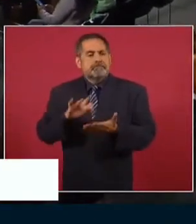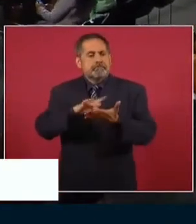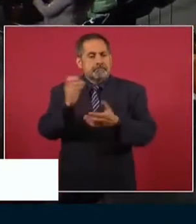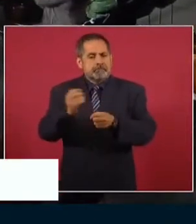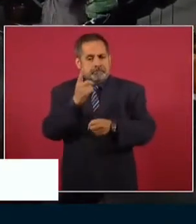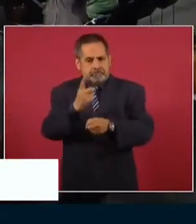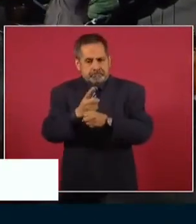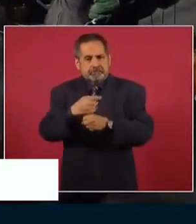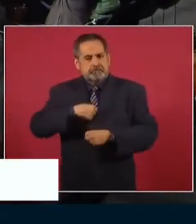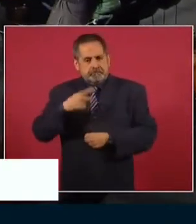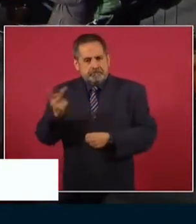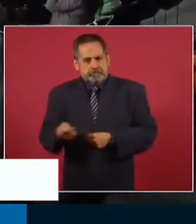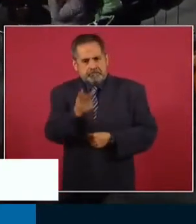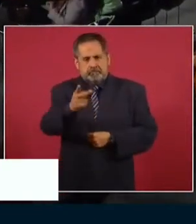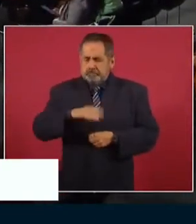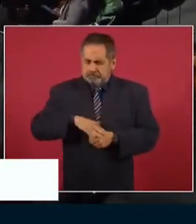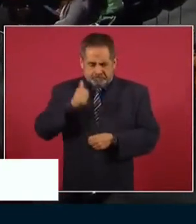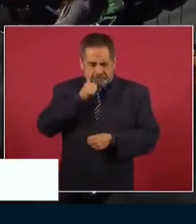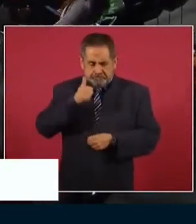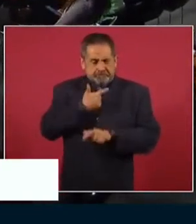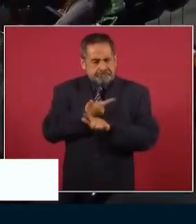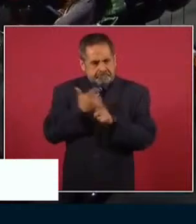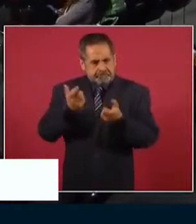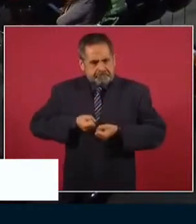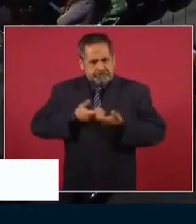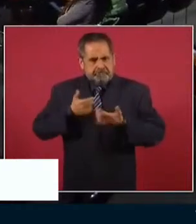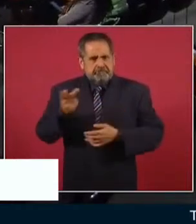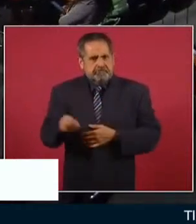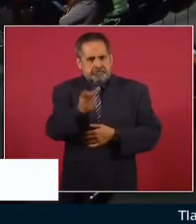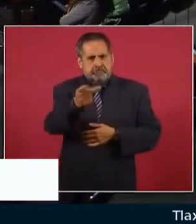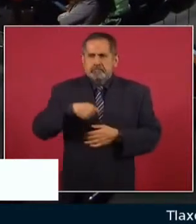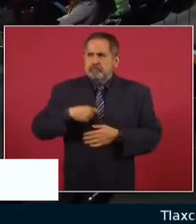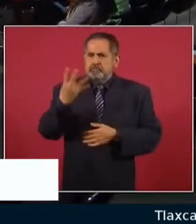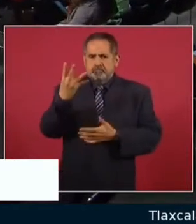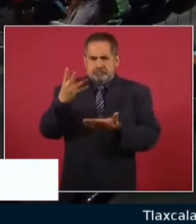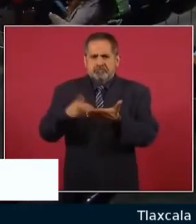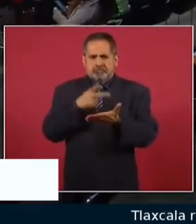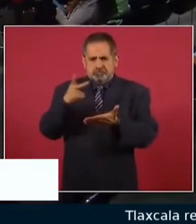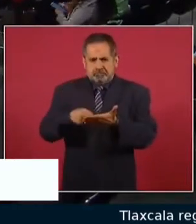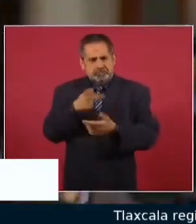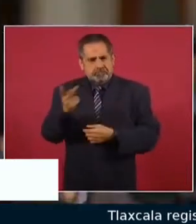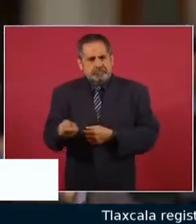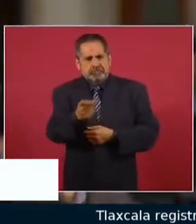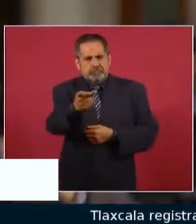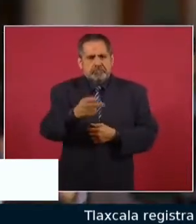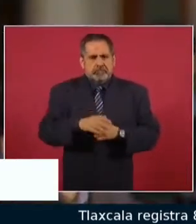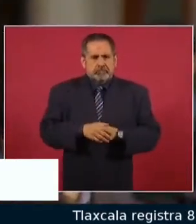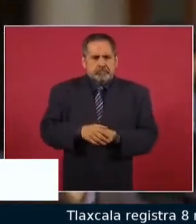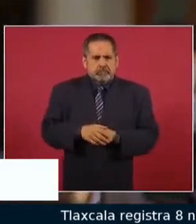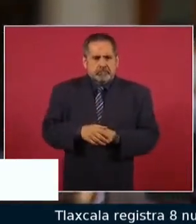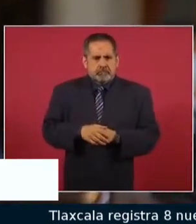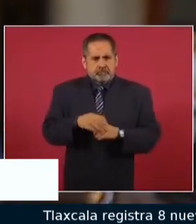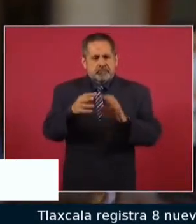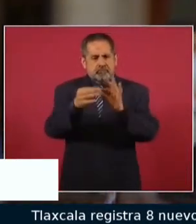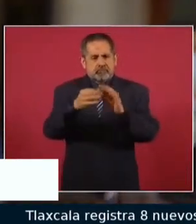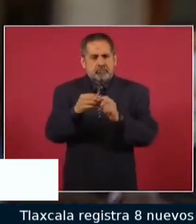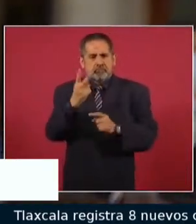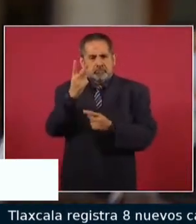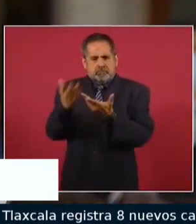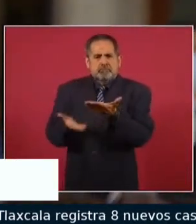administración, pero sin más contexto dijo que porque ese número era más alto, había que cambiar la estrategia. Y